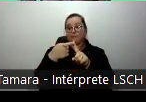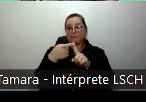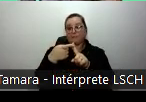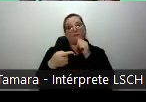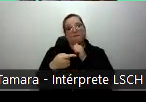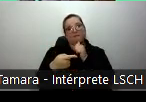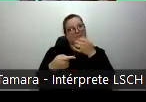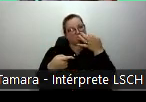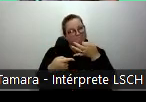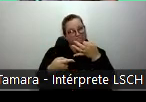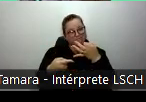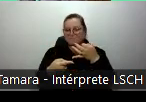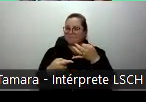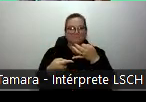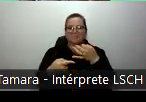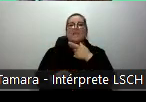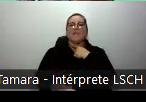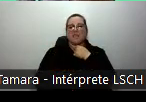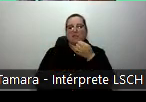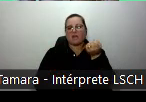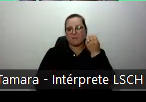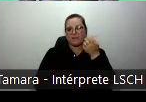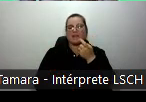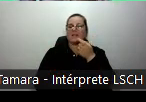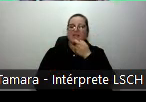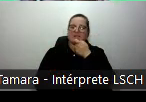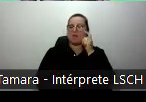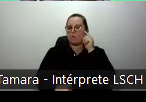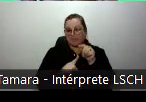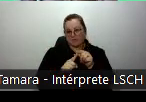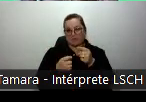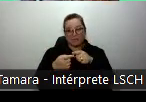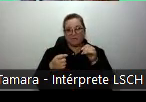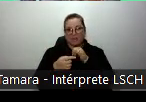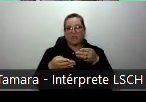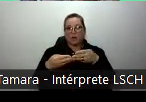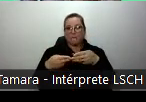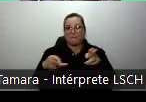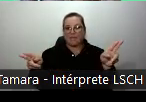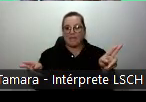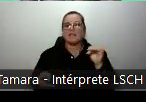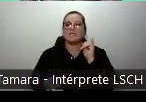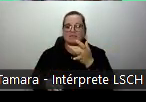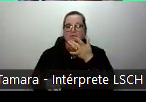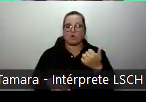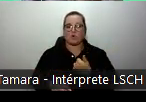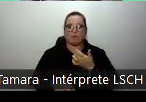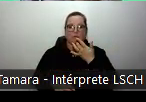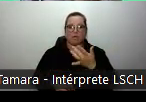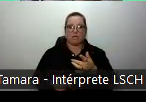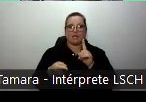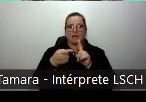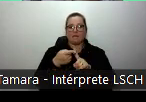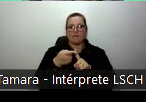correcta la primera Quiero saber inglés es un objetivo no es una meta la segunda sí cumple Por qué mira en la primera es